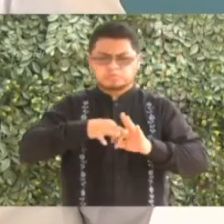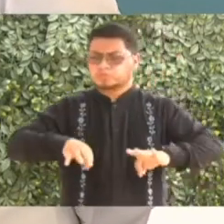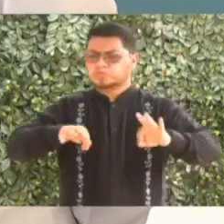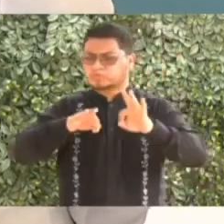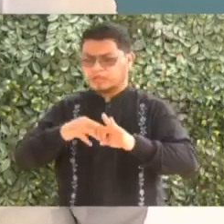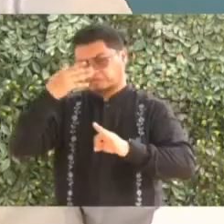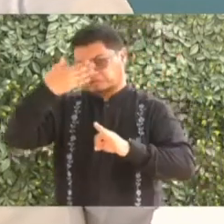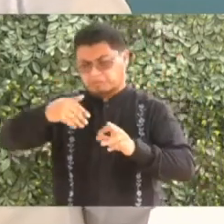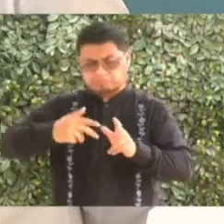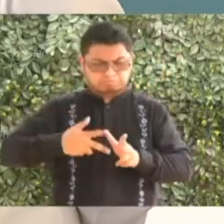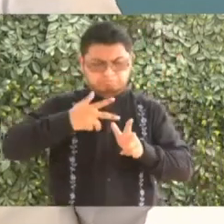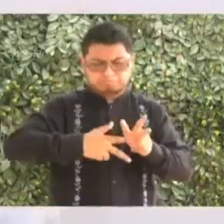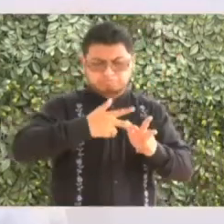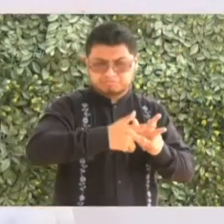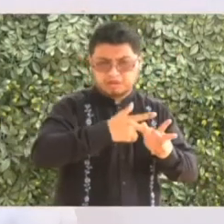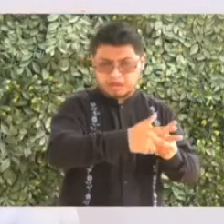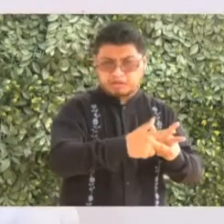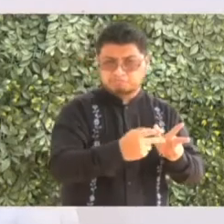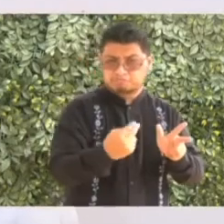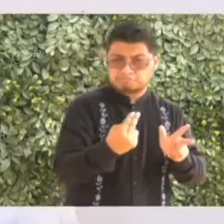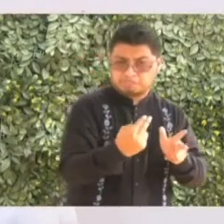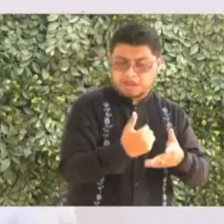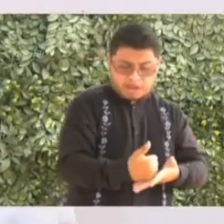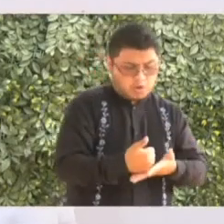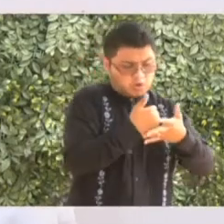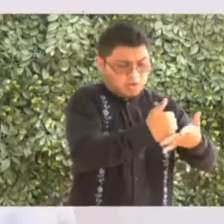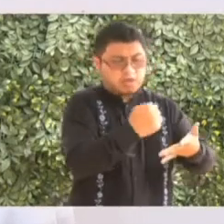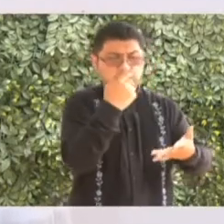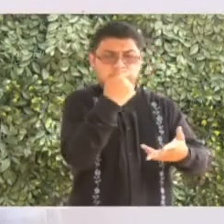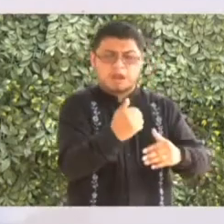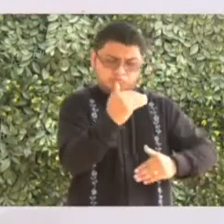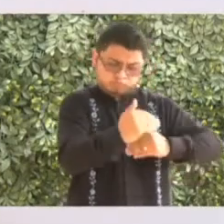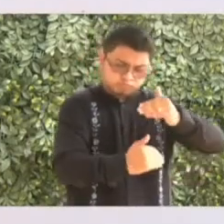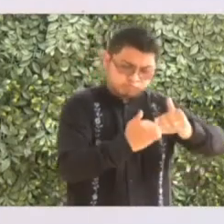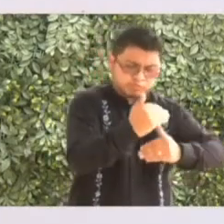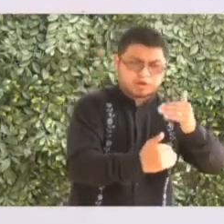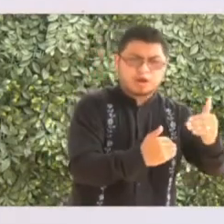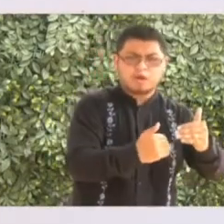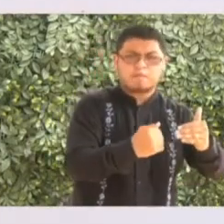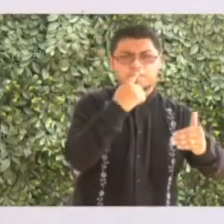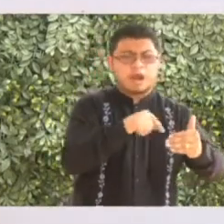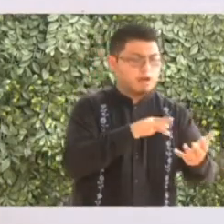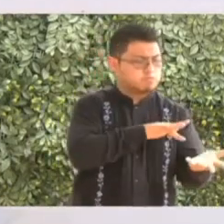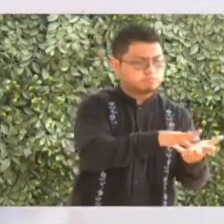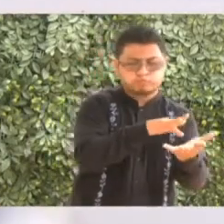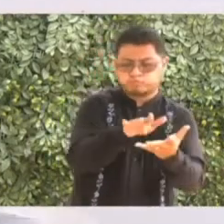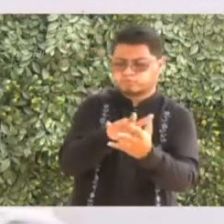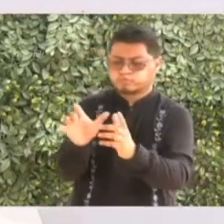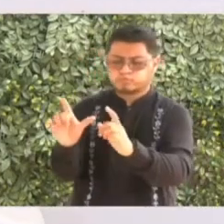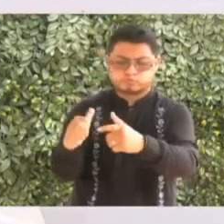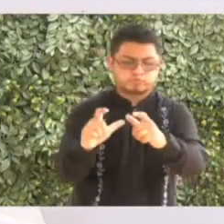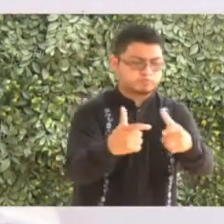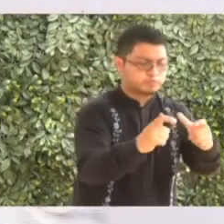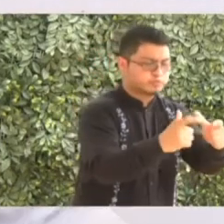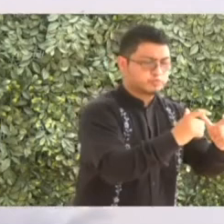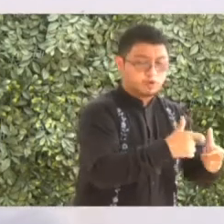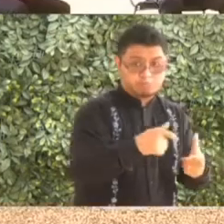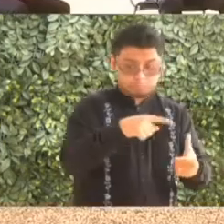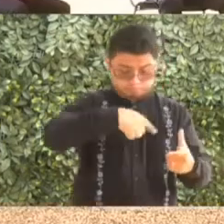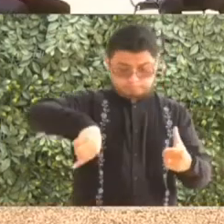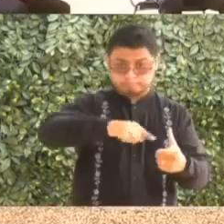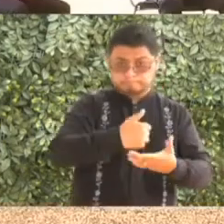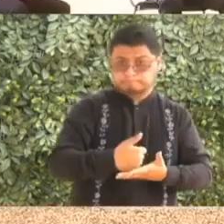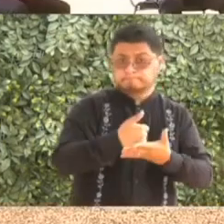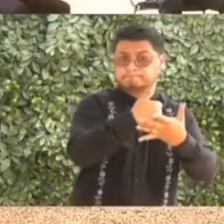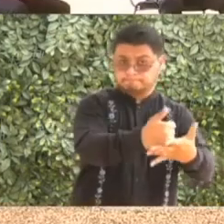drenaje, pasos de fauna, pasos vehiculares y peatonales, para dar servicio a todas las comunidades de la zona.